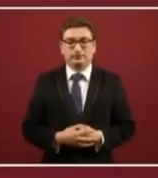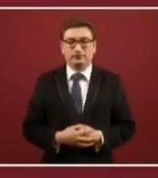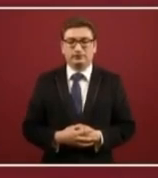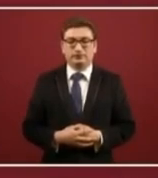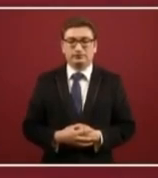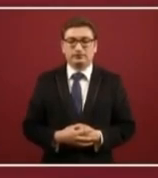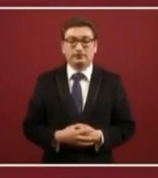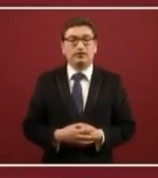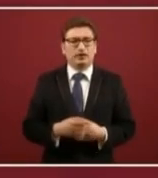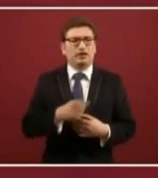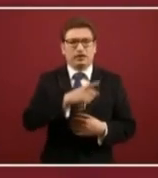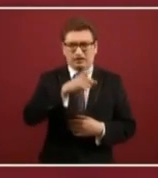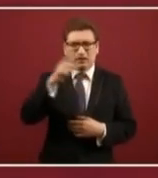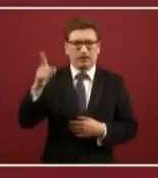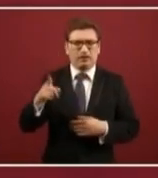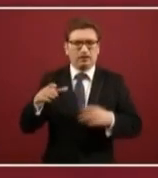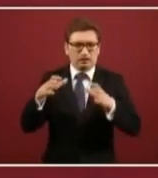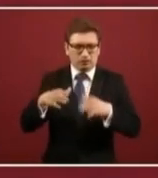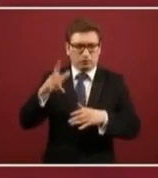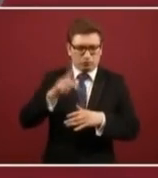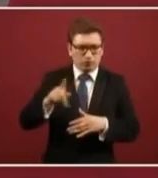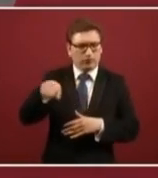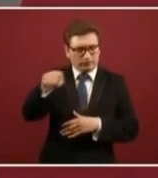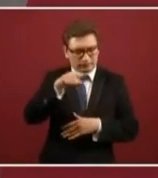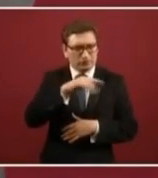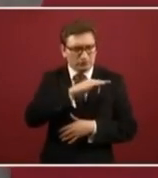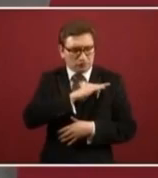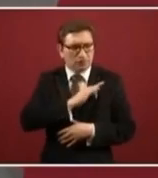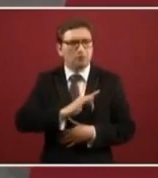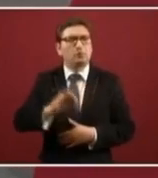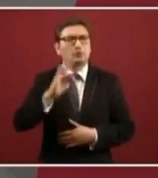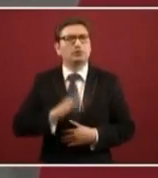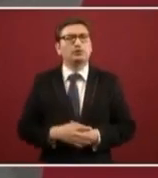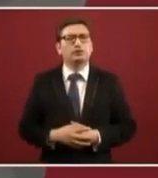tienen forma de